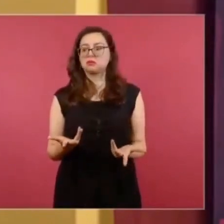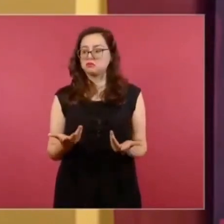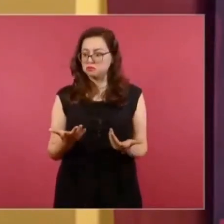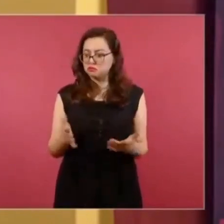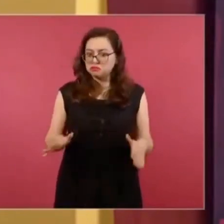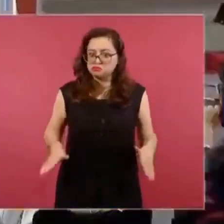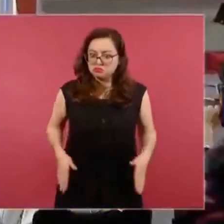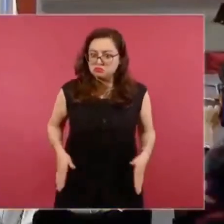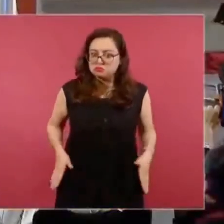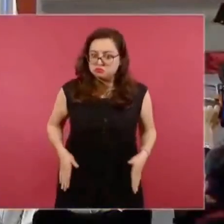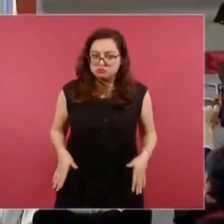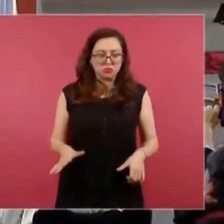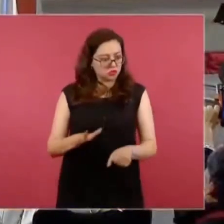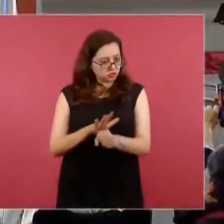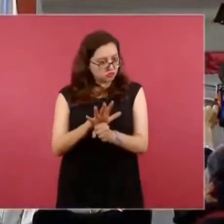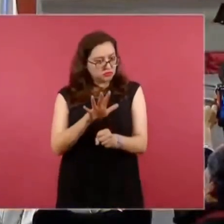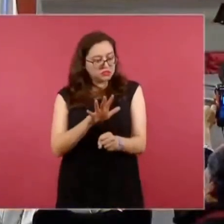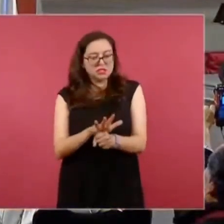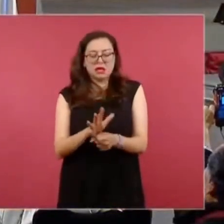prosperidad.